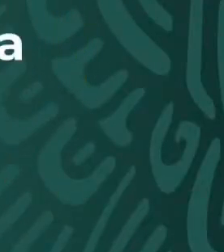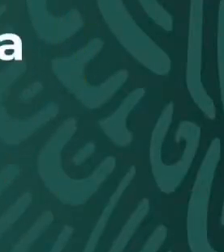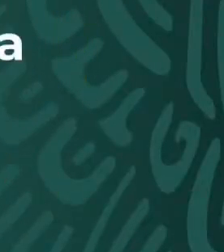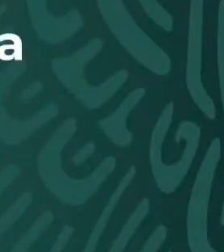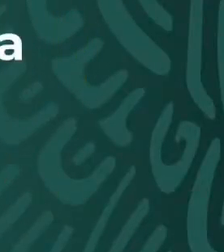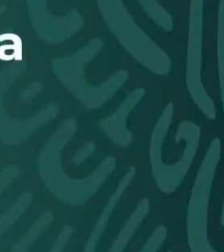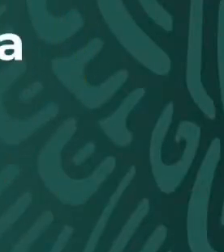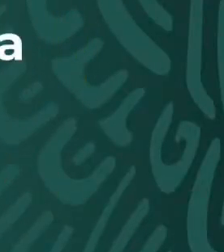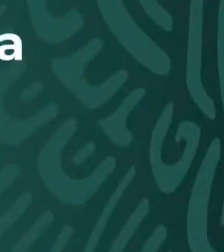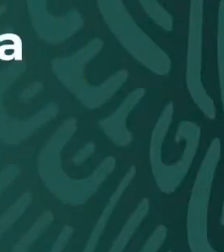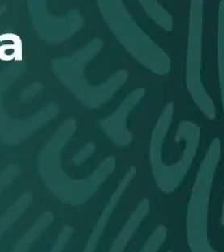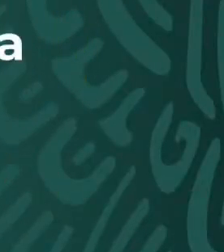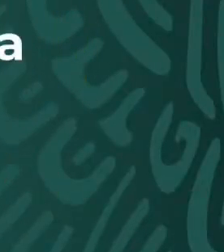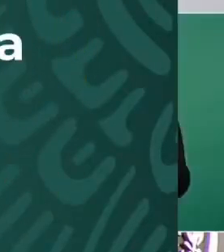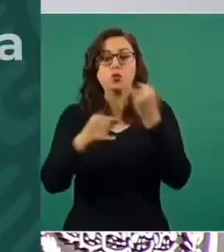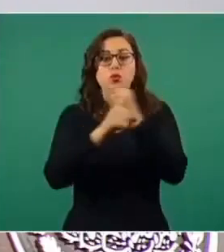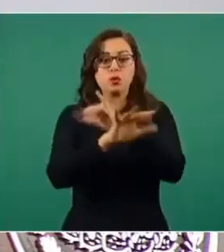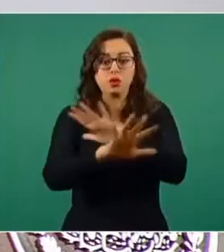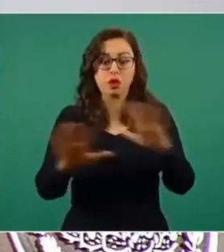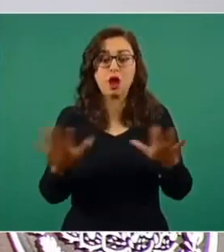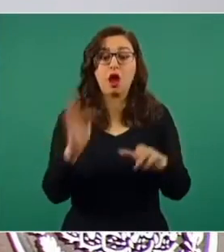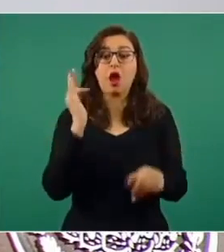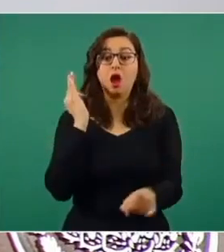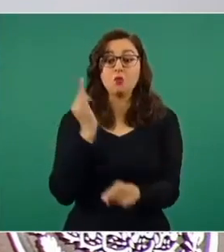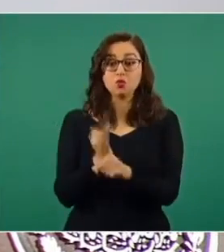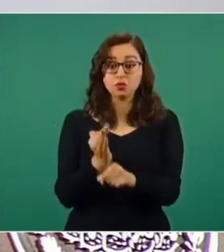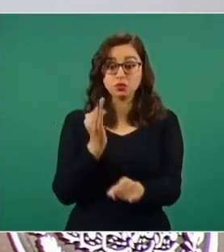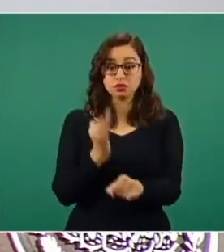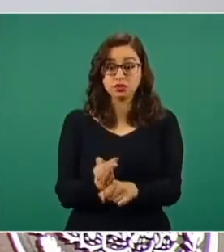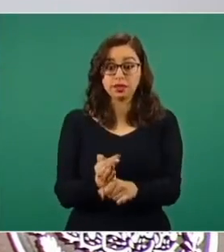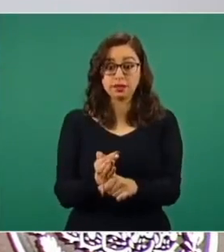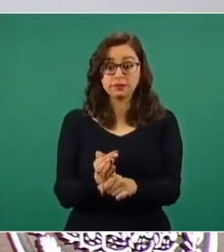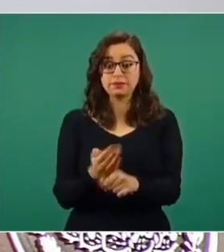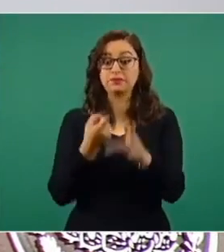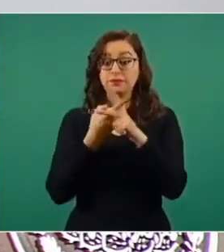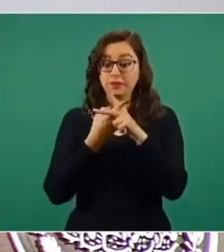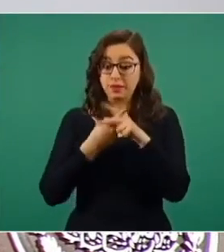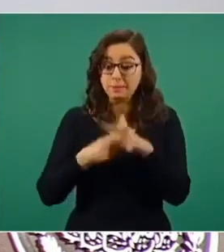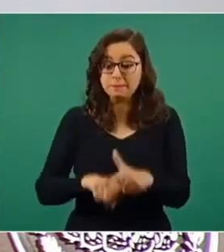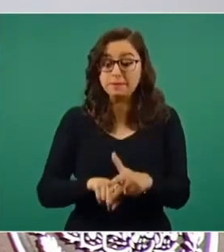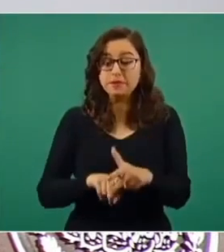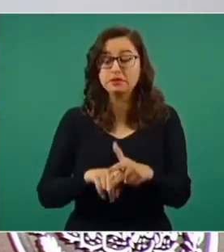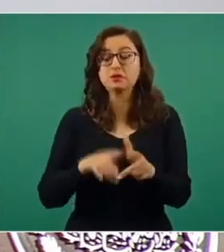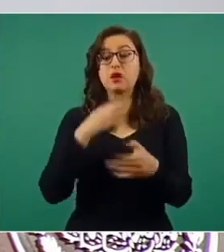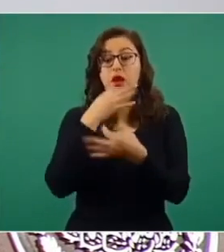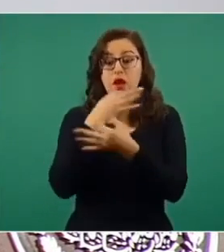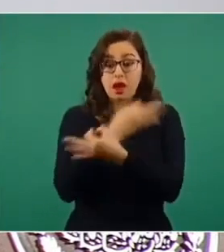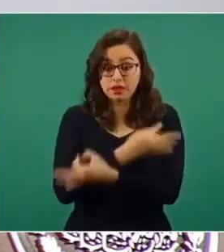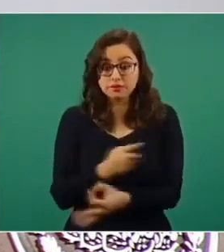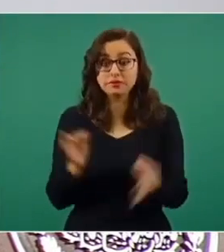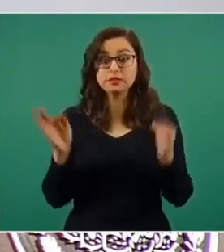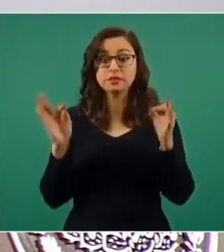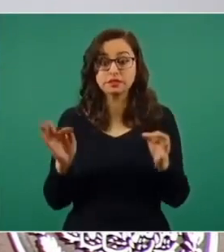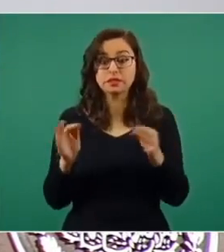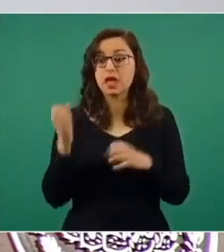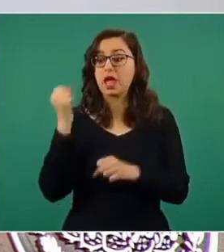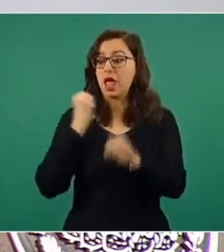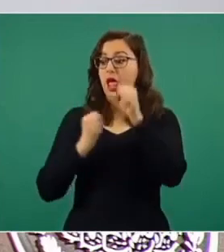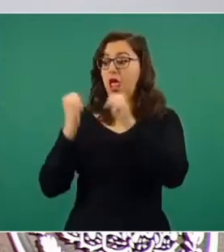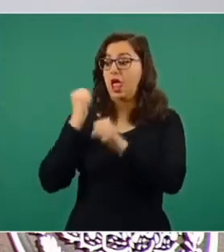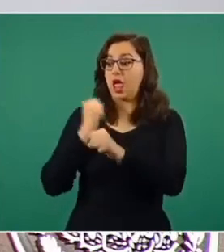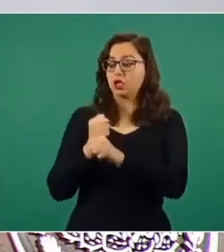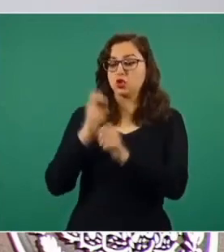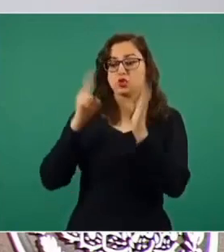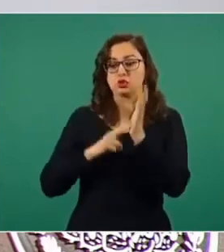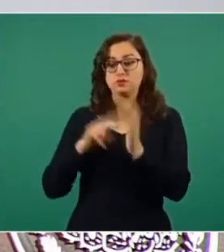a seguridad del mes de febrero. Se tiene un mejor arranque de año con relación al